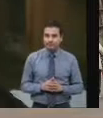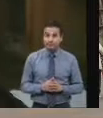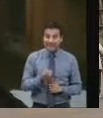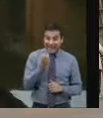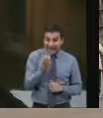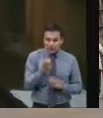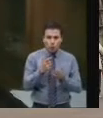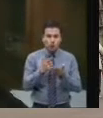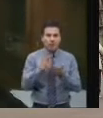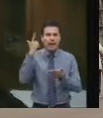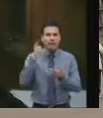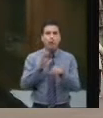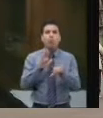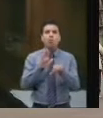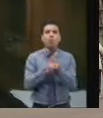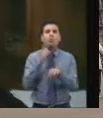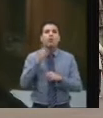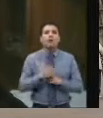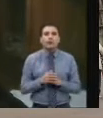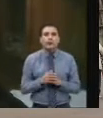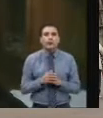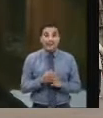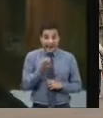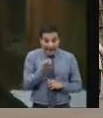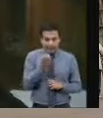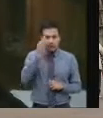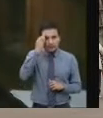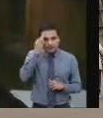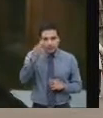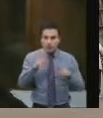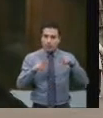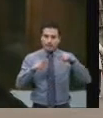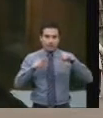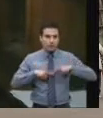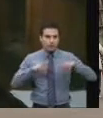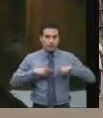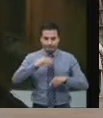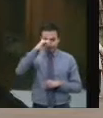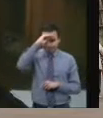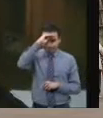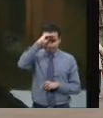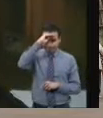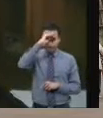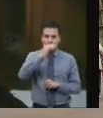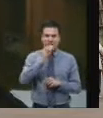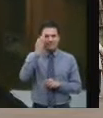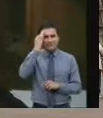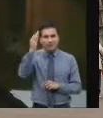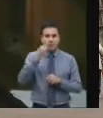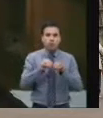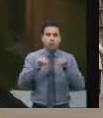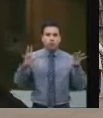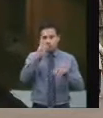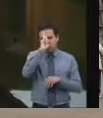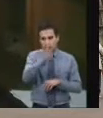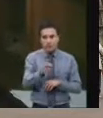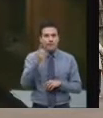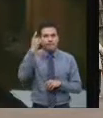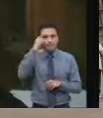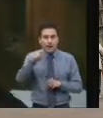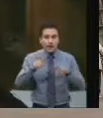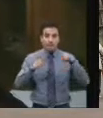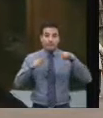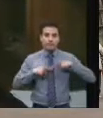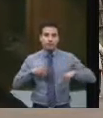porque nos encontrábamos en periodo de reflexión o de veda electoral, cuya finalidad o objetivo consiste en generar condiciones suficientes para que